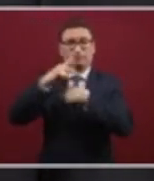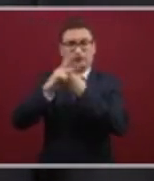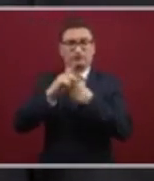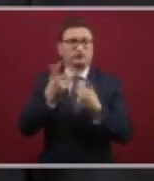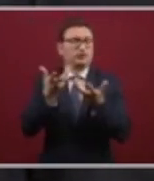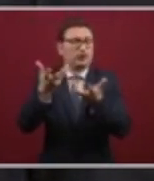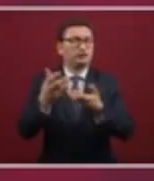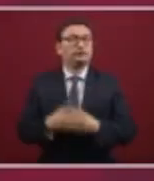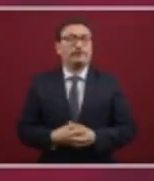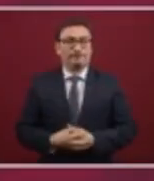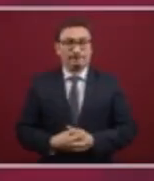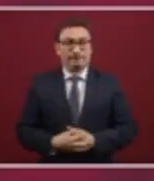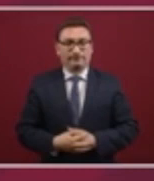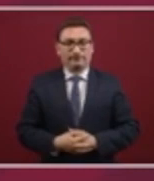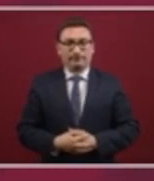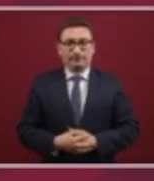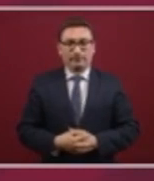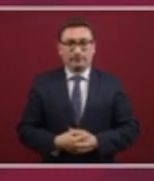en